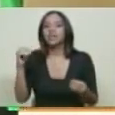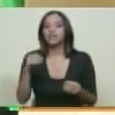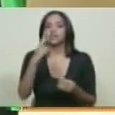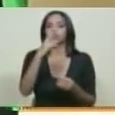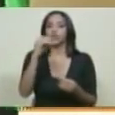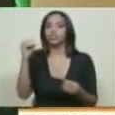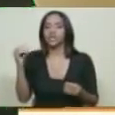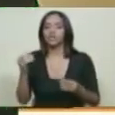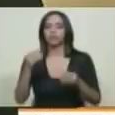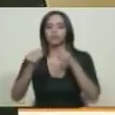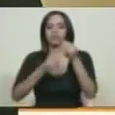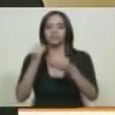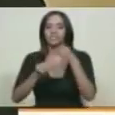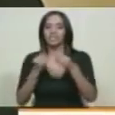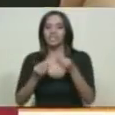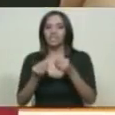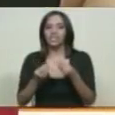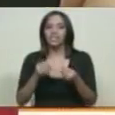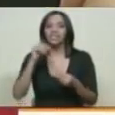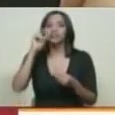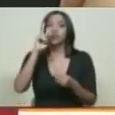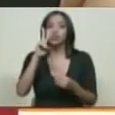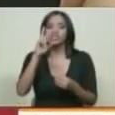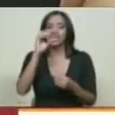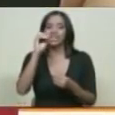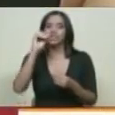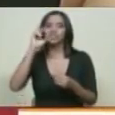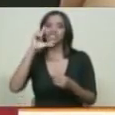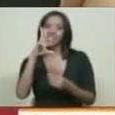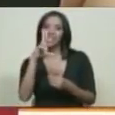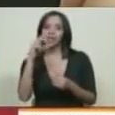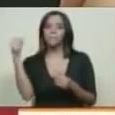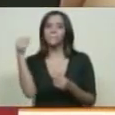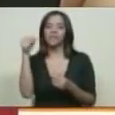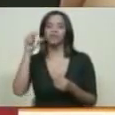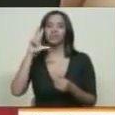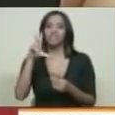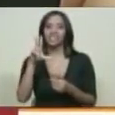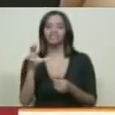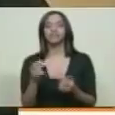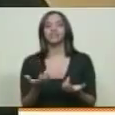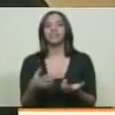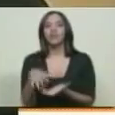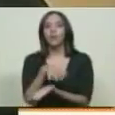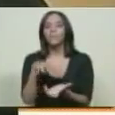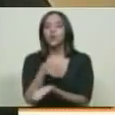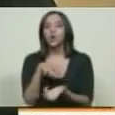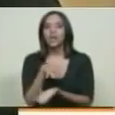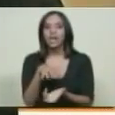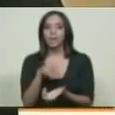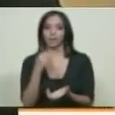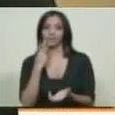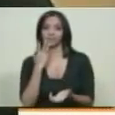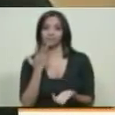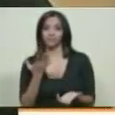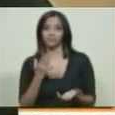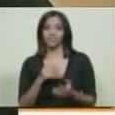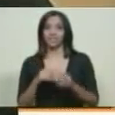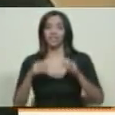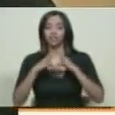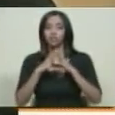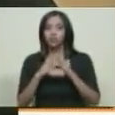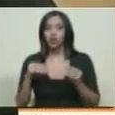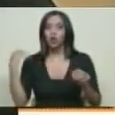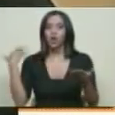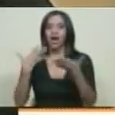generas 200 y salen 203, menos 3. Y el gran drama de Venezuela es que durante todo el siglo XX